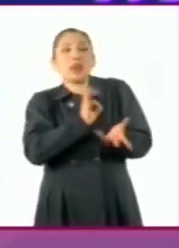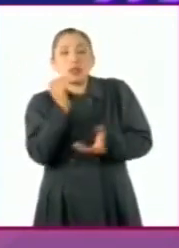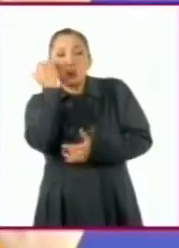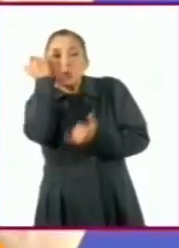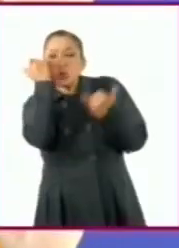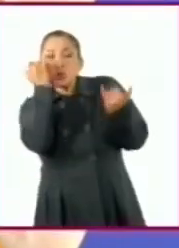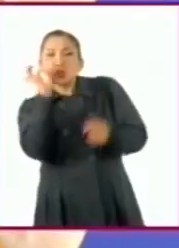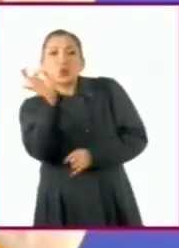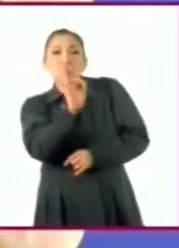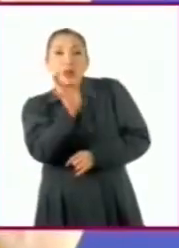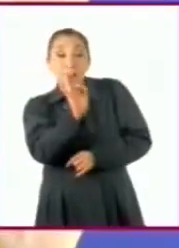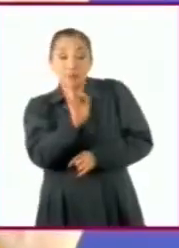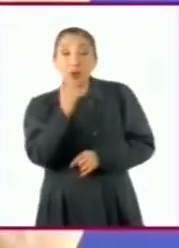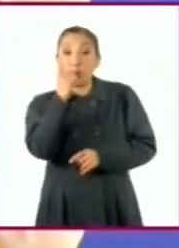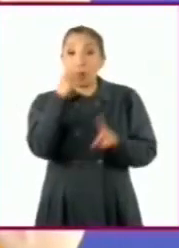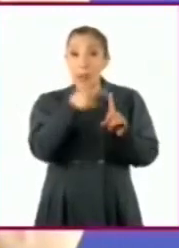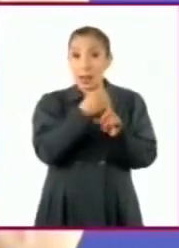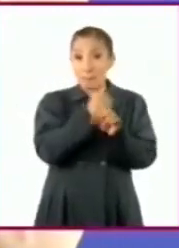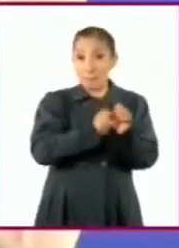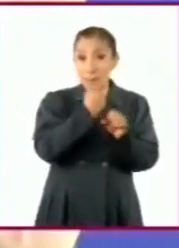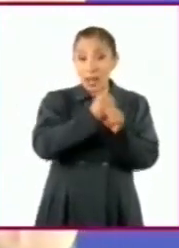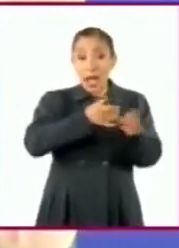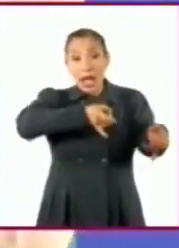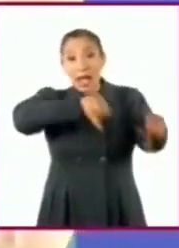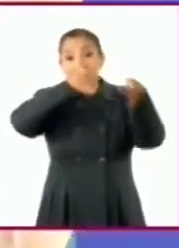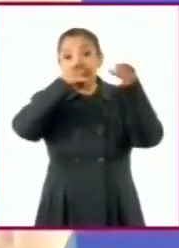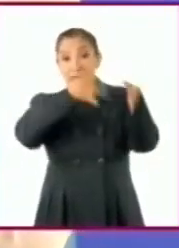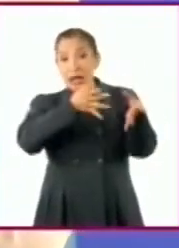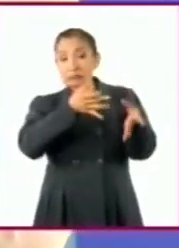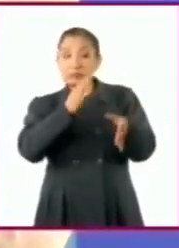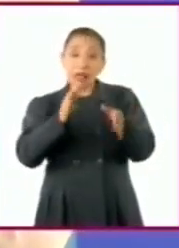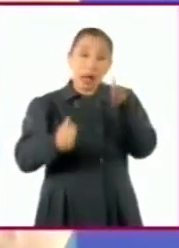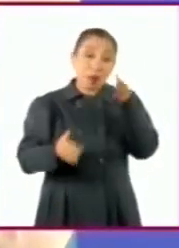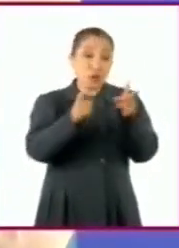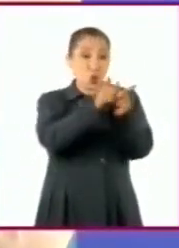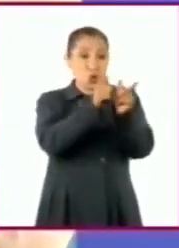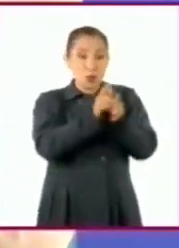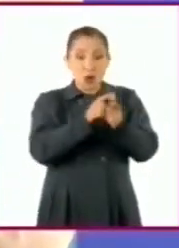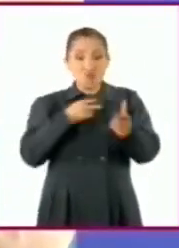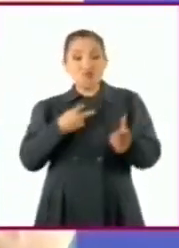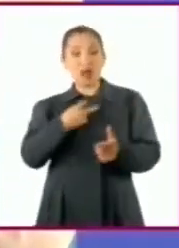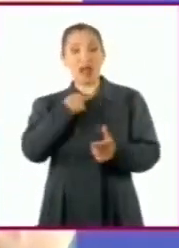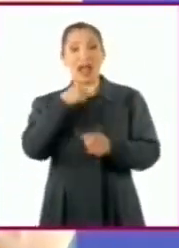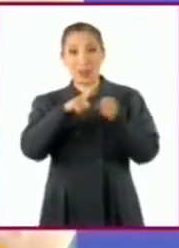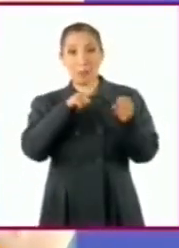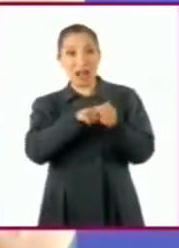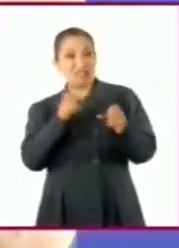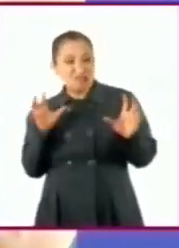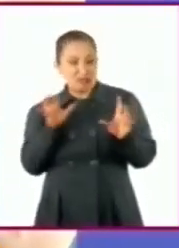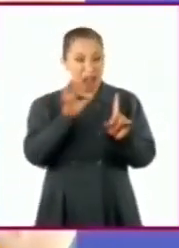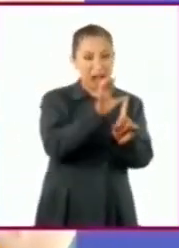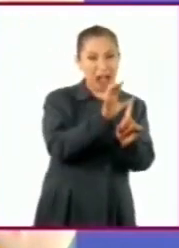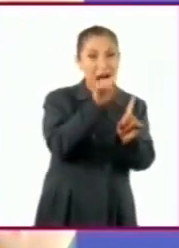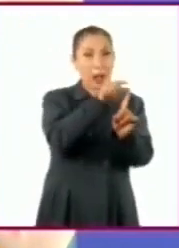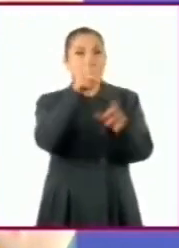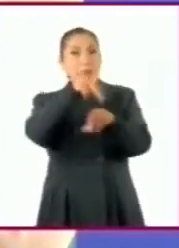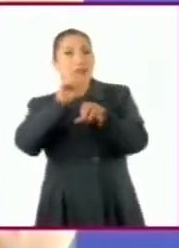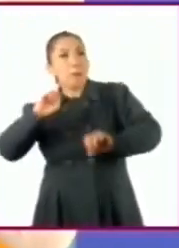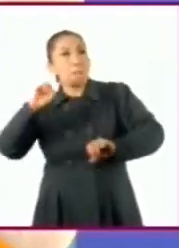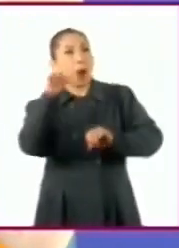inferir. Entre ellas, la práctica de la caza. A veces un grupo acorralaba al animal perseguido, le lanzaba piedras